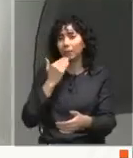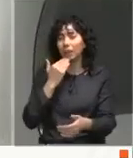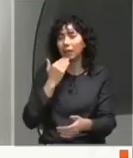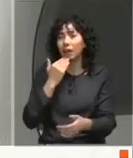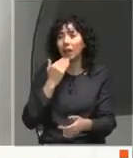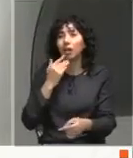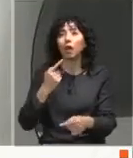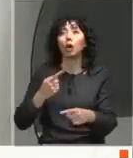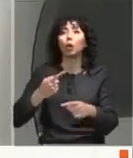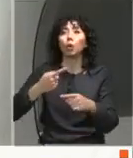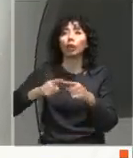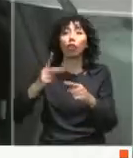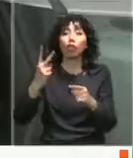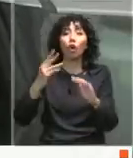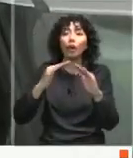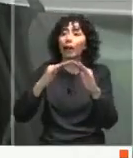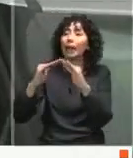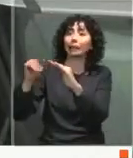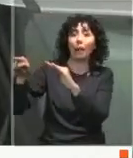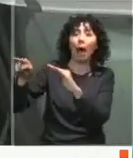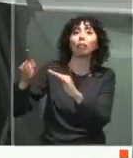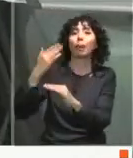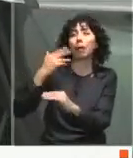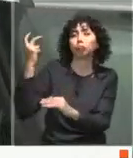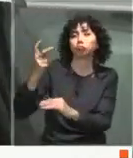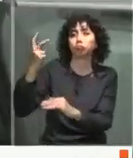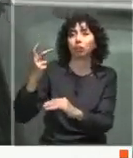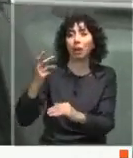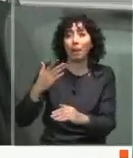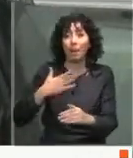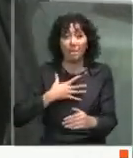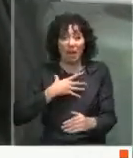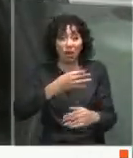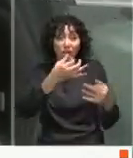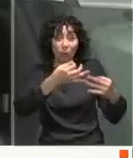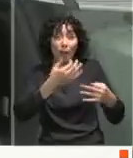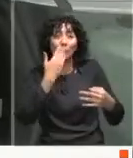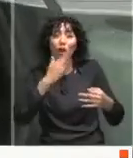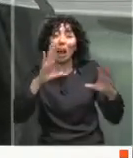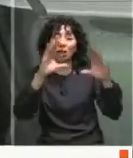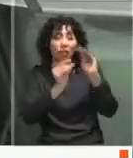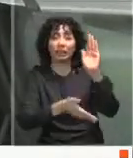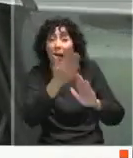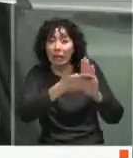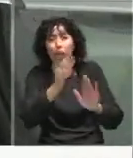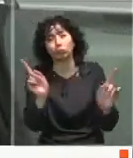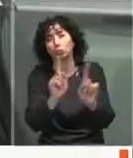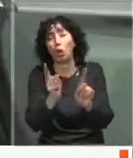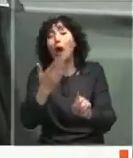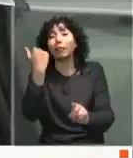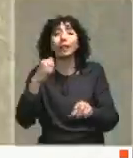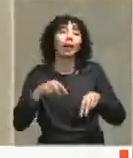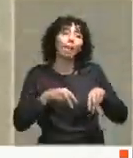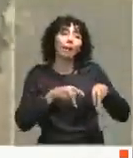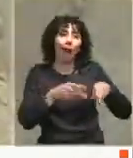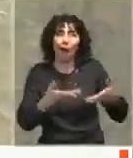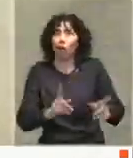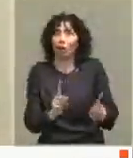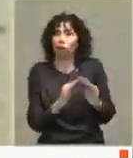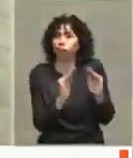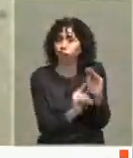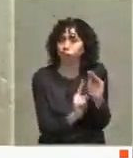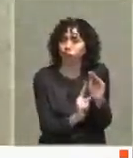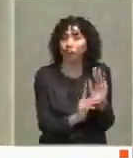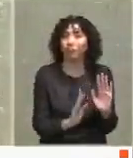portonazo dos casas más allá. Sí, yo por lo menos por seguridad de mis hijos al final ya como que no los dejo salir de noche solo. Antes salían a caminar tranquilamente, ahora ni a palos.